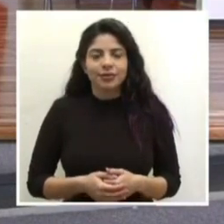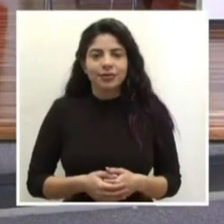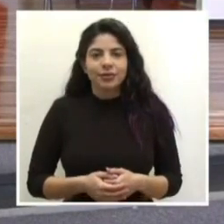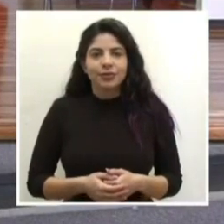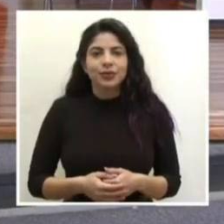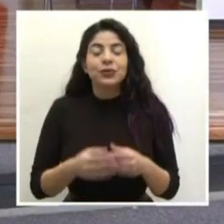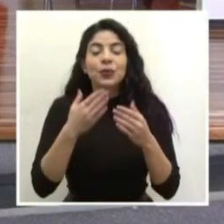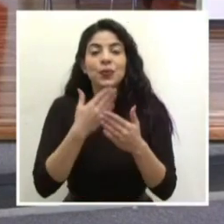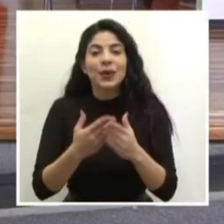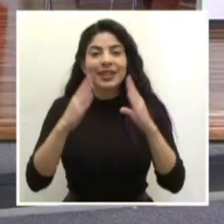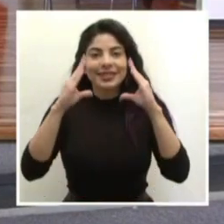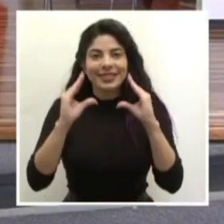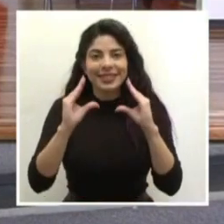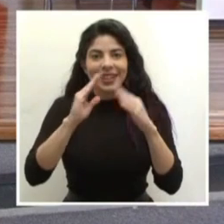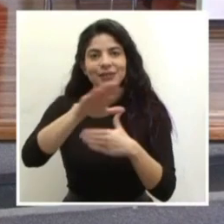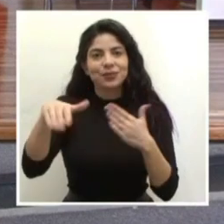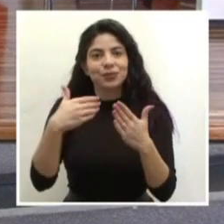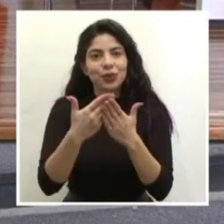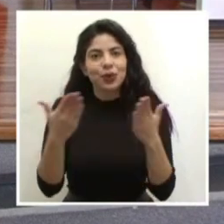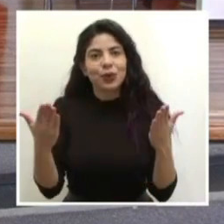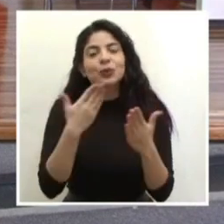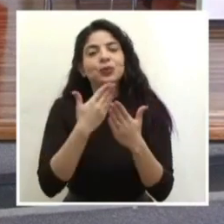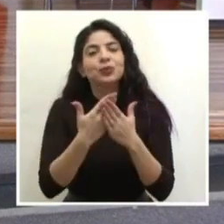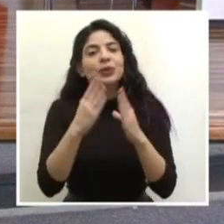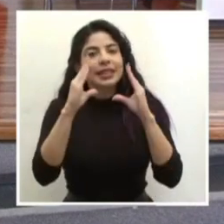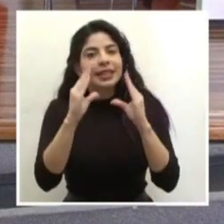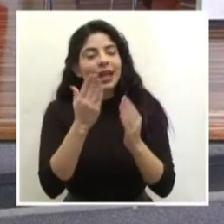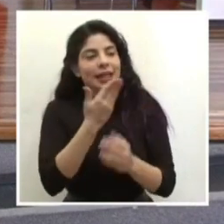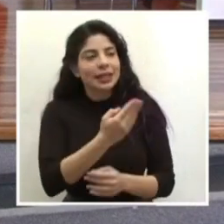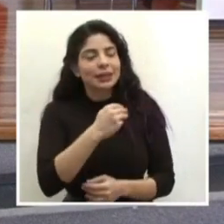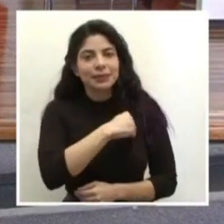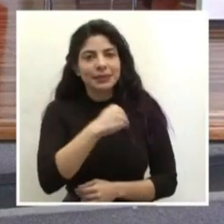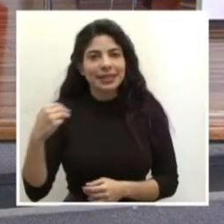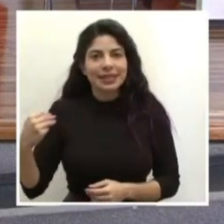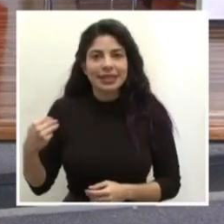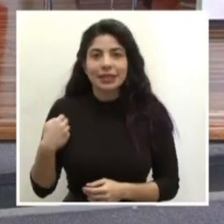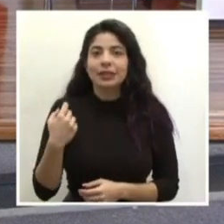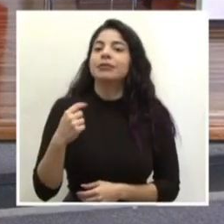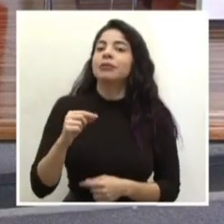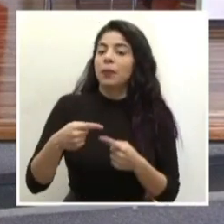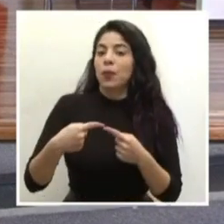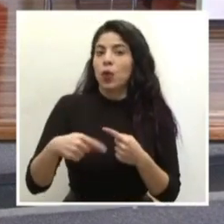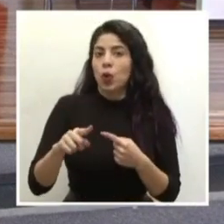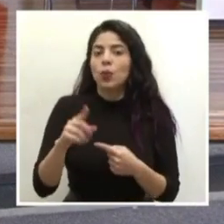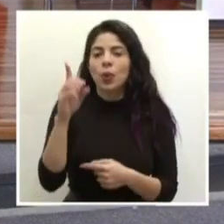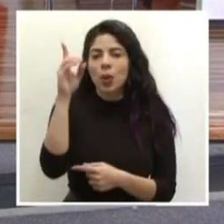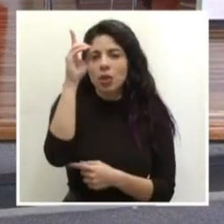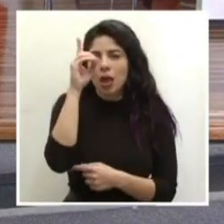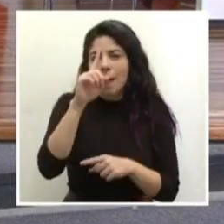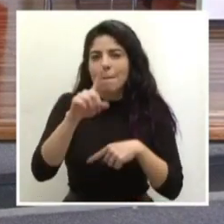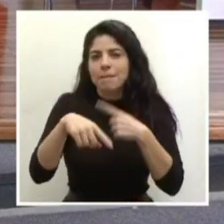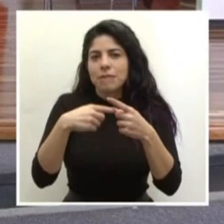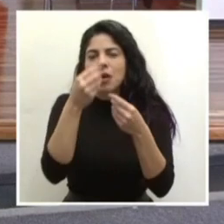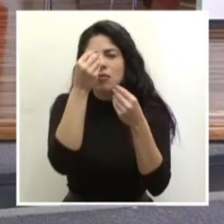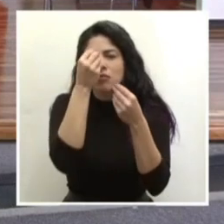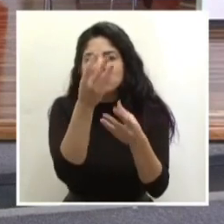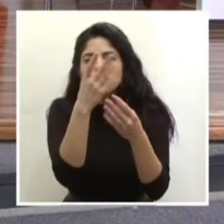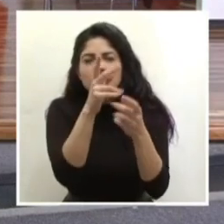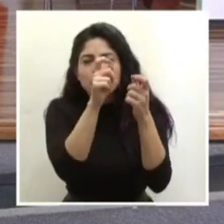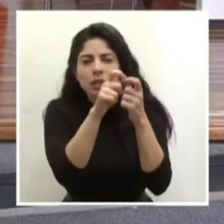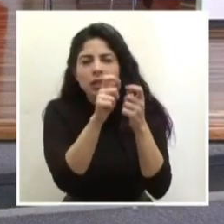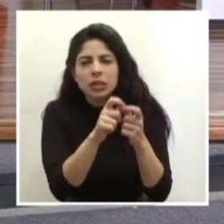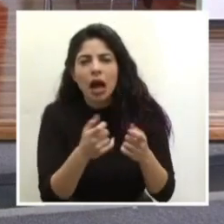Muy buenas tardes a todas y a todos. Muy buenas tardes, señor ministro. En unos instantes, don Daniel dará la actualización